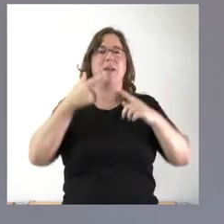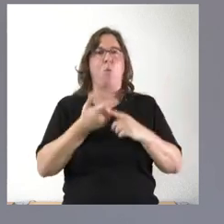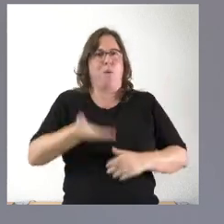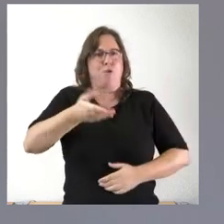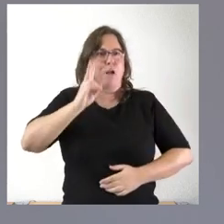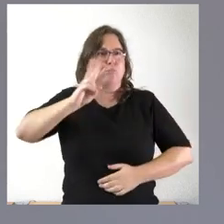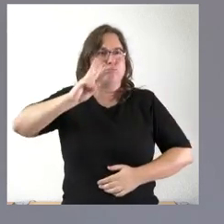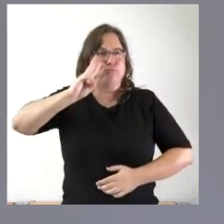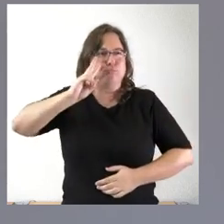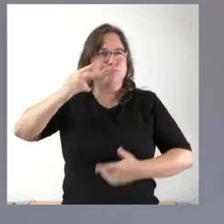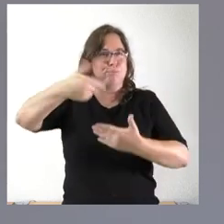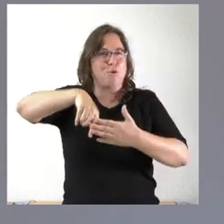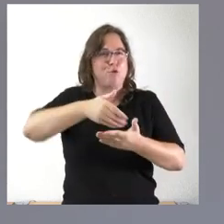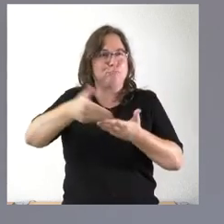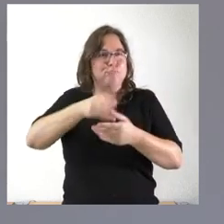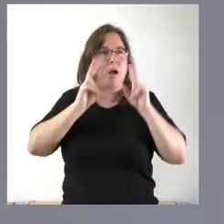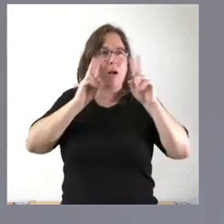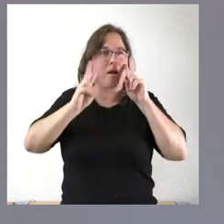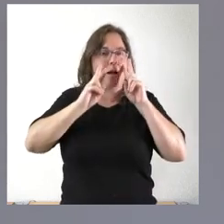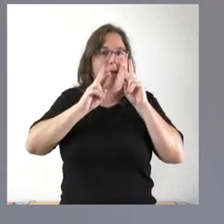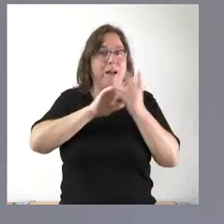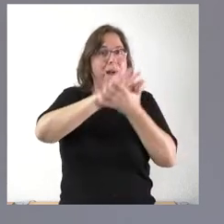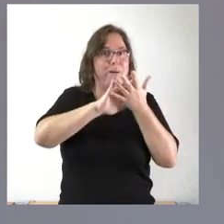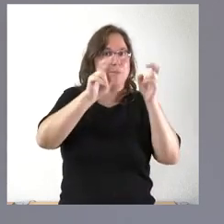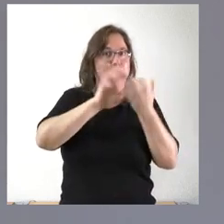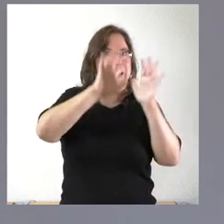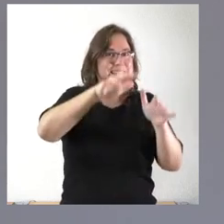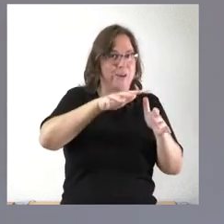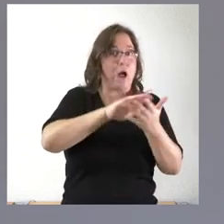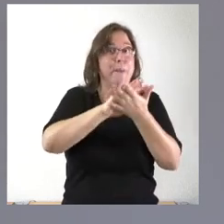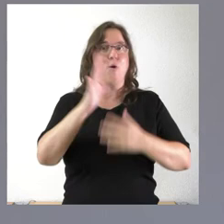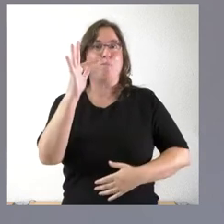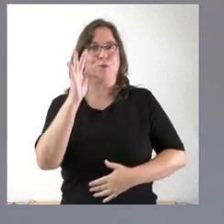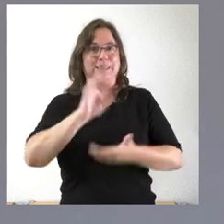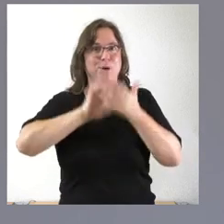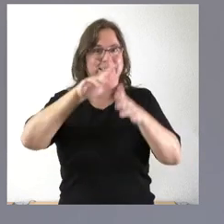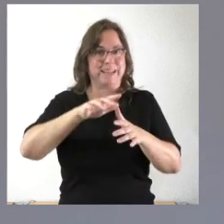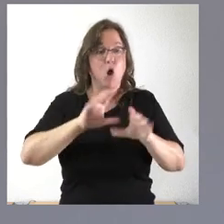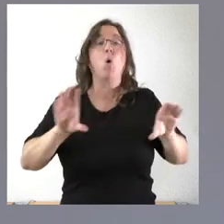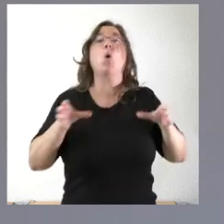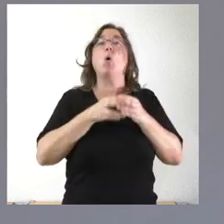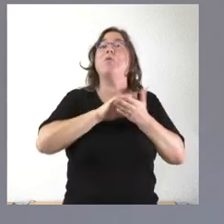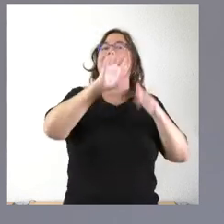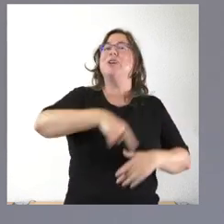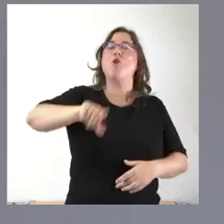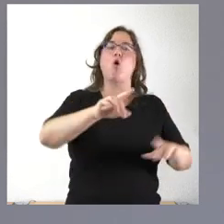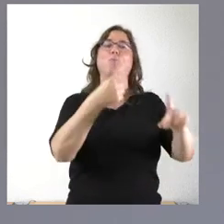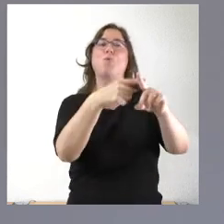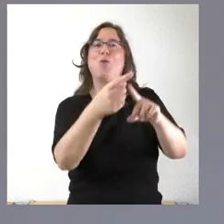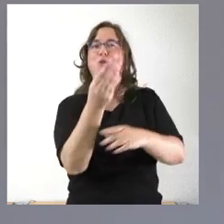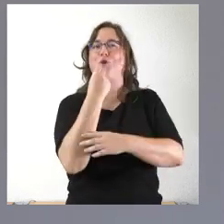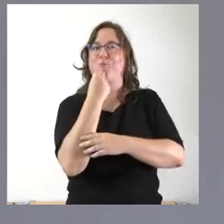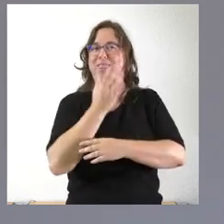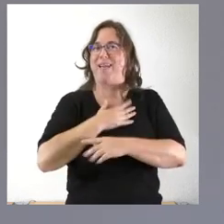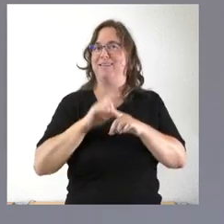importante, y se habla de Castilla y León, y se habla bien de Castilla y León, y se habla bien no de la Junta de Castilla y León, sino de los productos de Castilla y León,